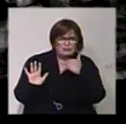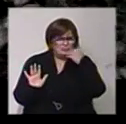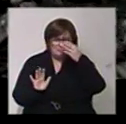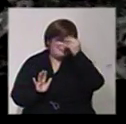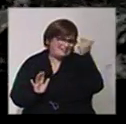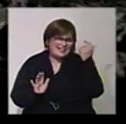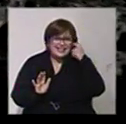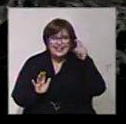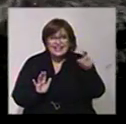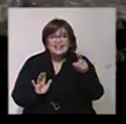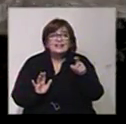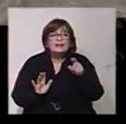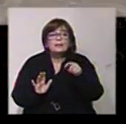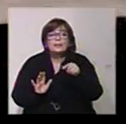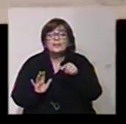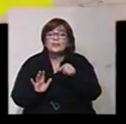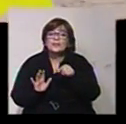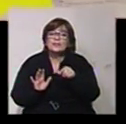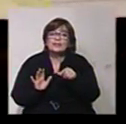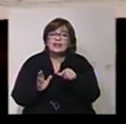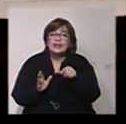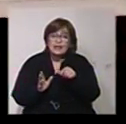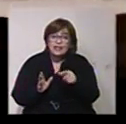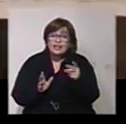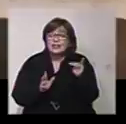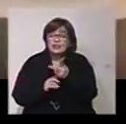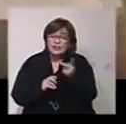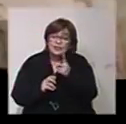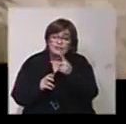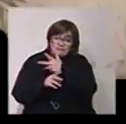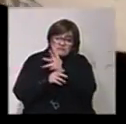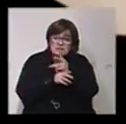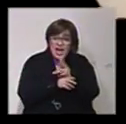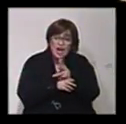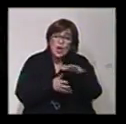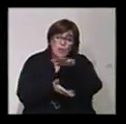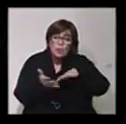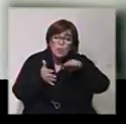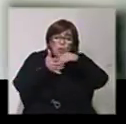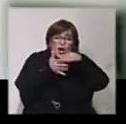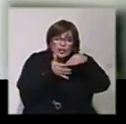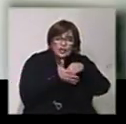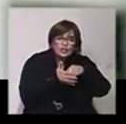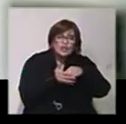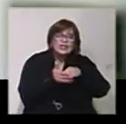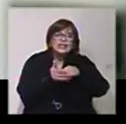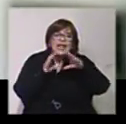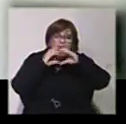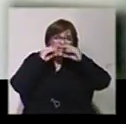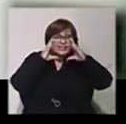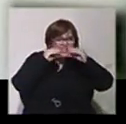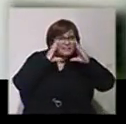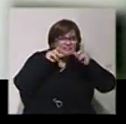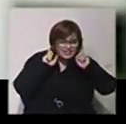era. Y entonces ellos filmaron acá en el Mercado del Puerto, creo que hicieron algo con los Chivitos también,